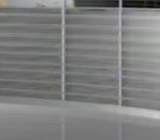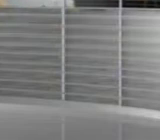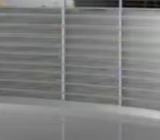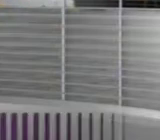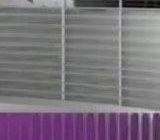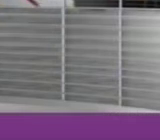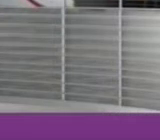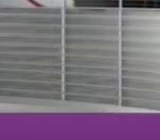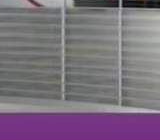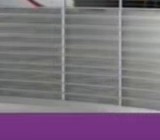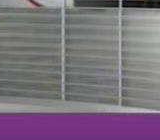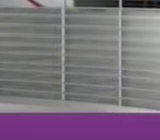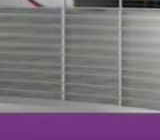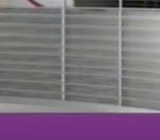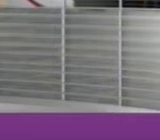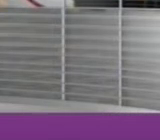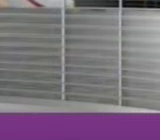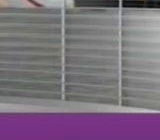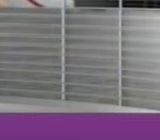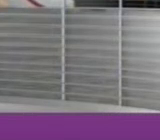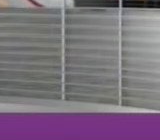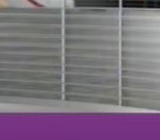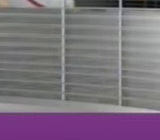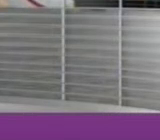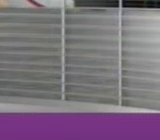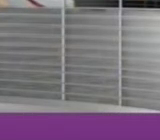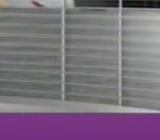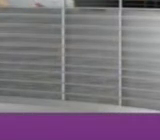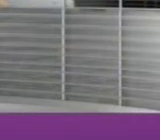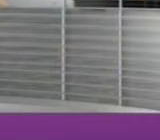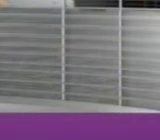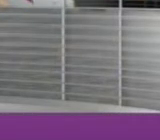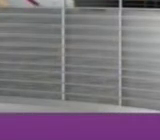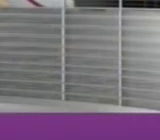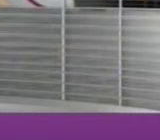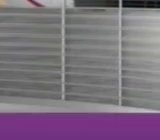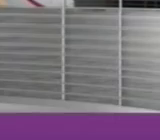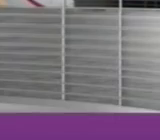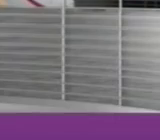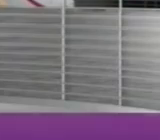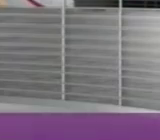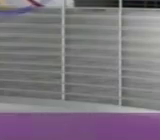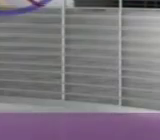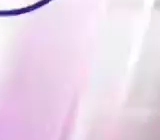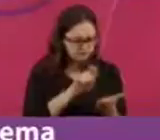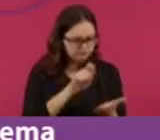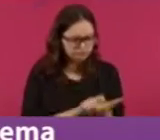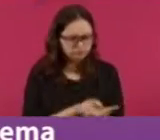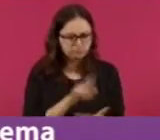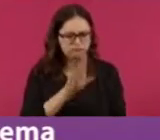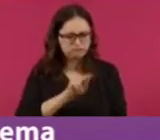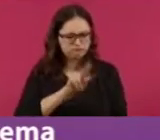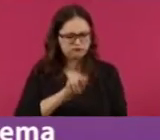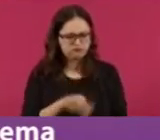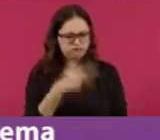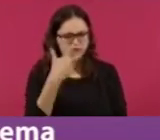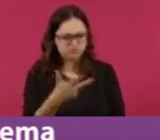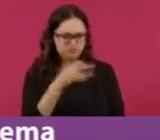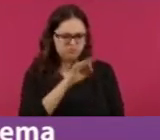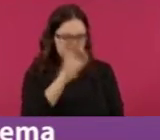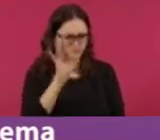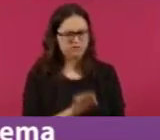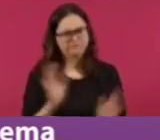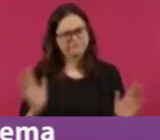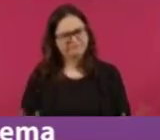Les saludo nuevamente con el gusto de siempre. Yo soy Erika Montiel. Acompáñeme a este breve corte informativo. Durante la